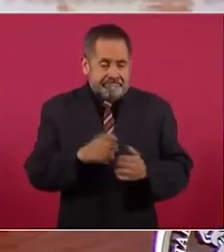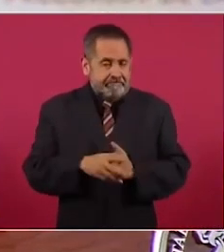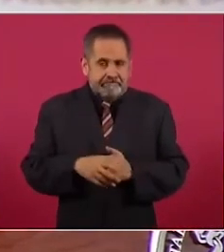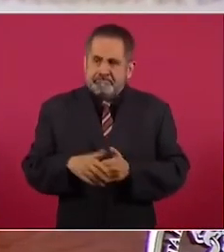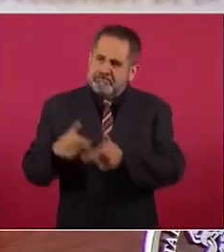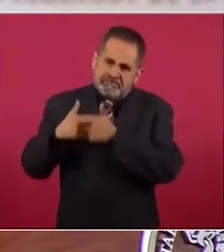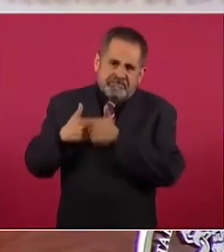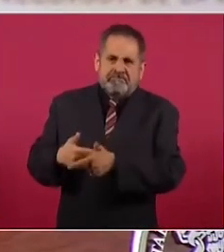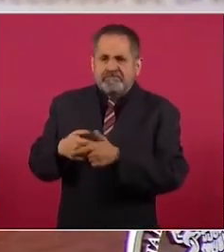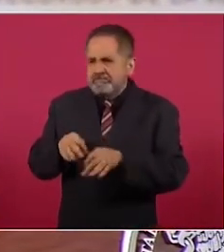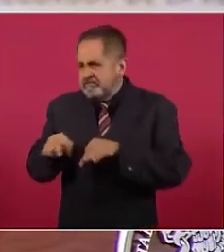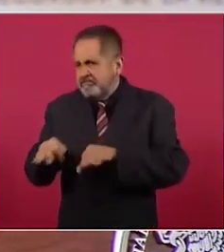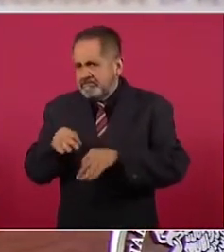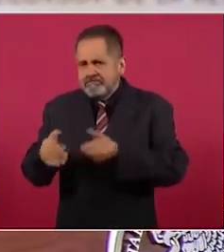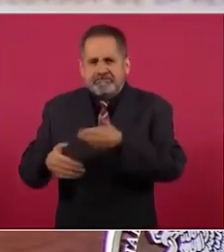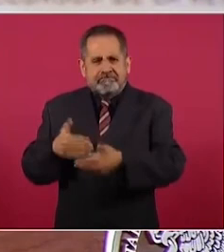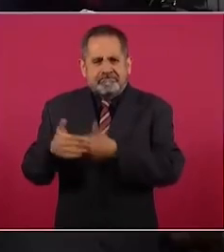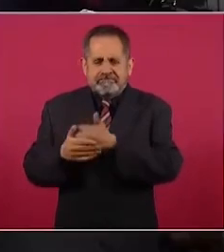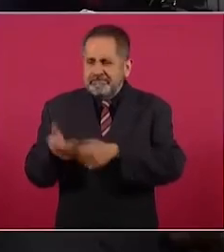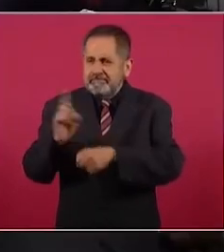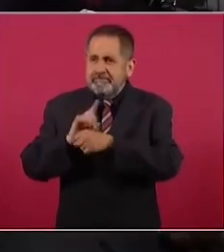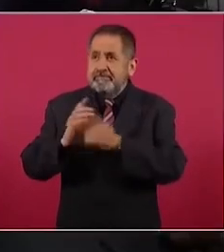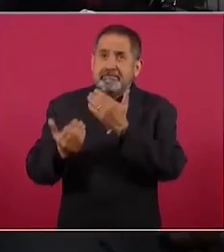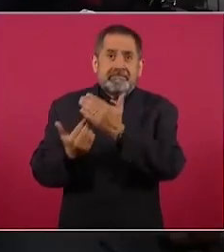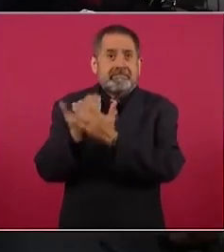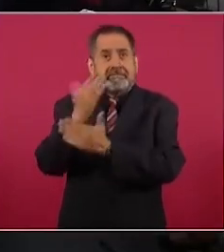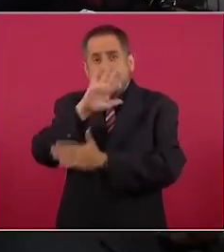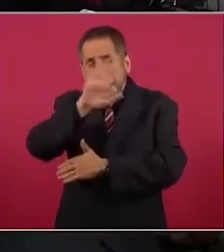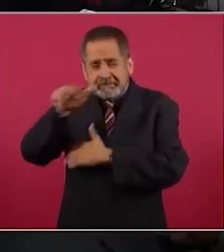como trabajamos día y noche,